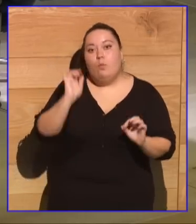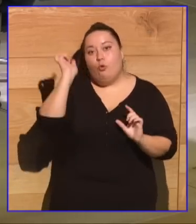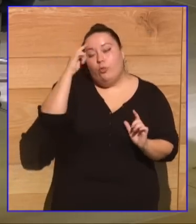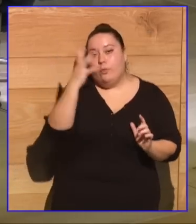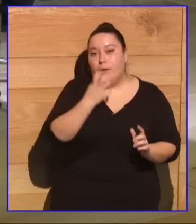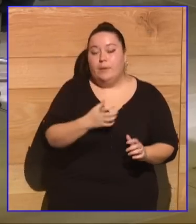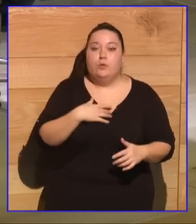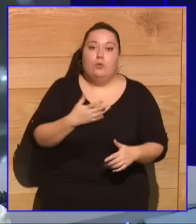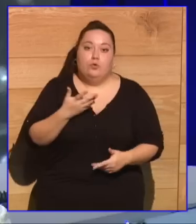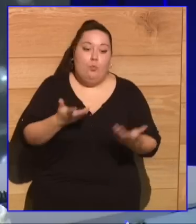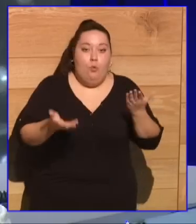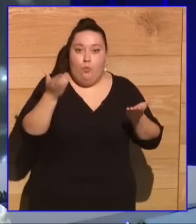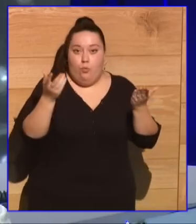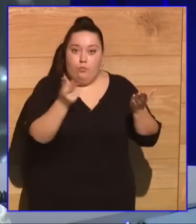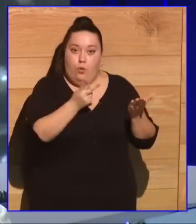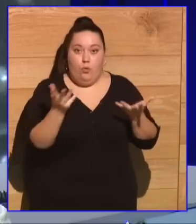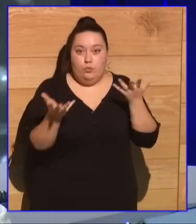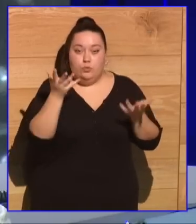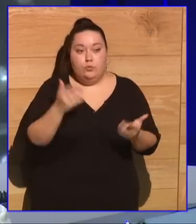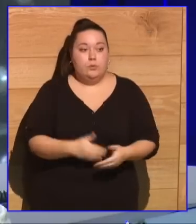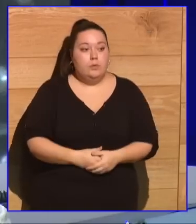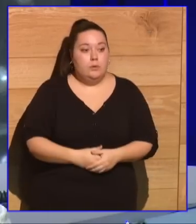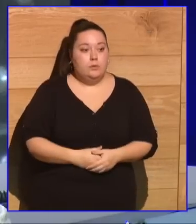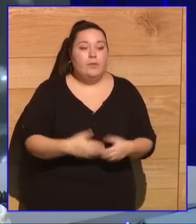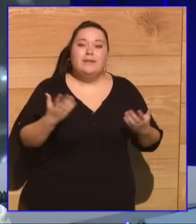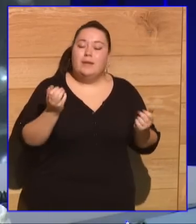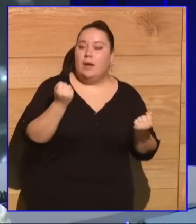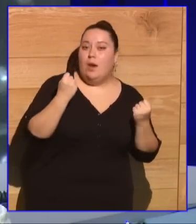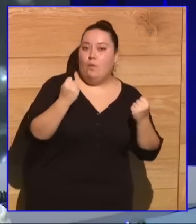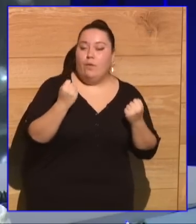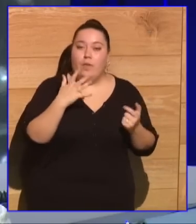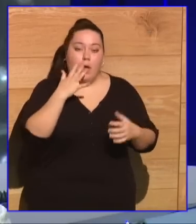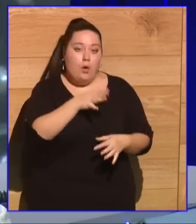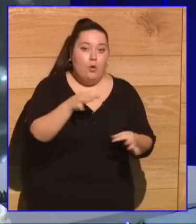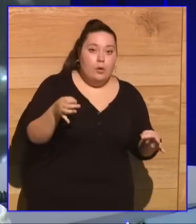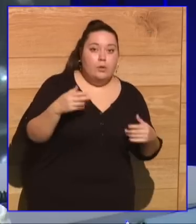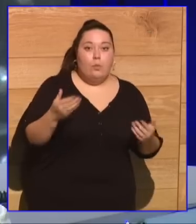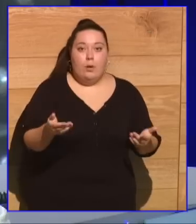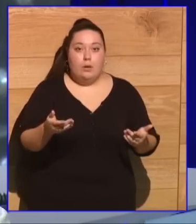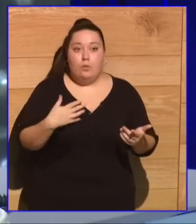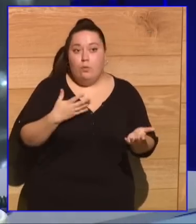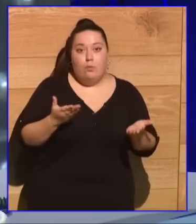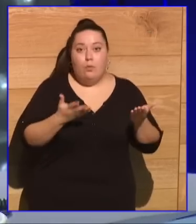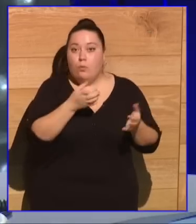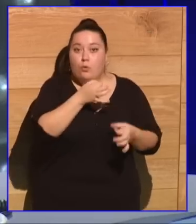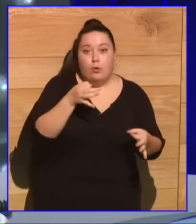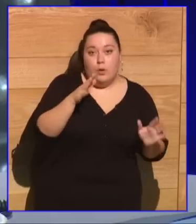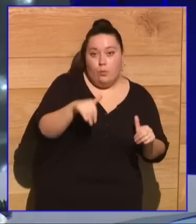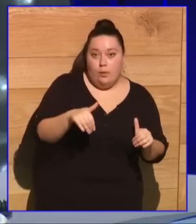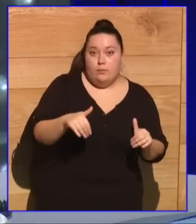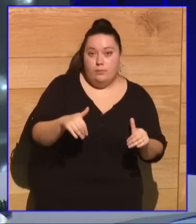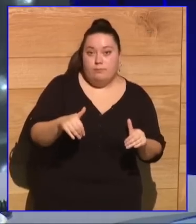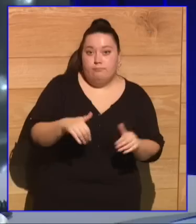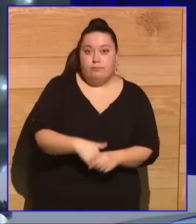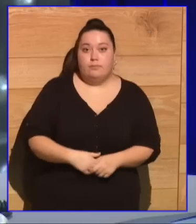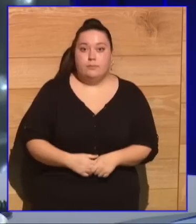hablo de una dialéctica, porque no es una cuestión de... ¿Y entonces cuál es la fuerza que es la correcta y la...? No, es que no hay fuerzas correctas. Es que es como